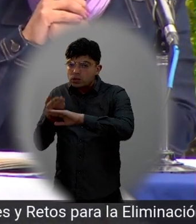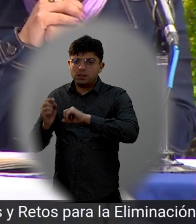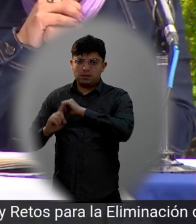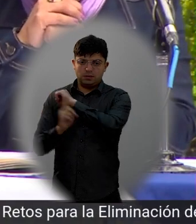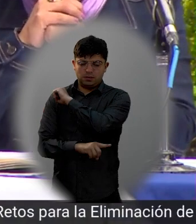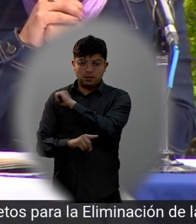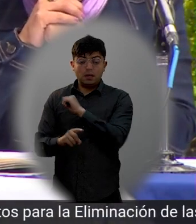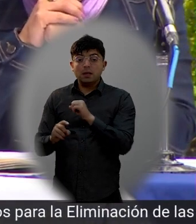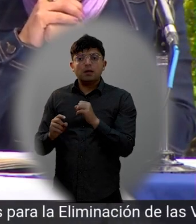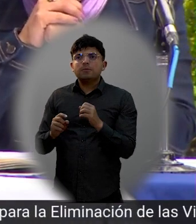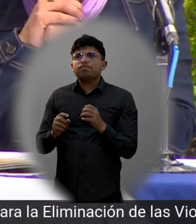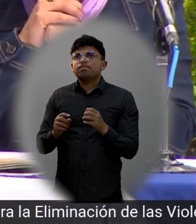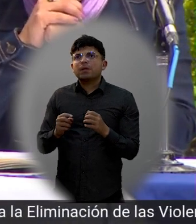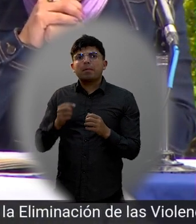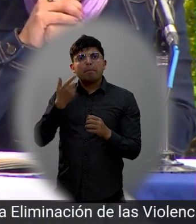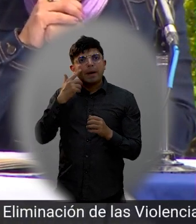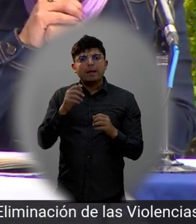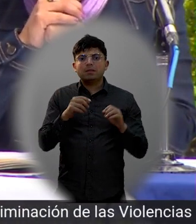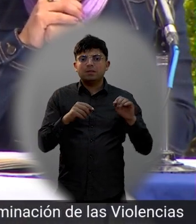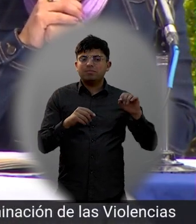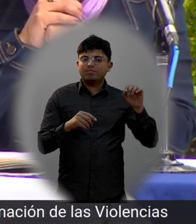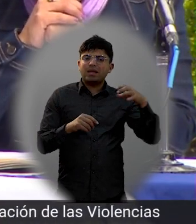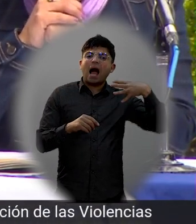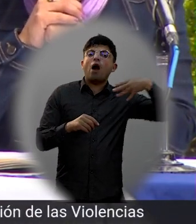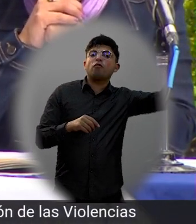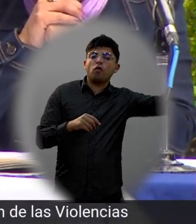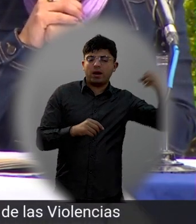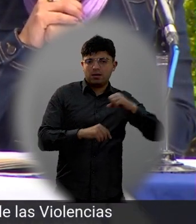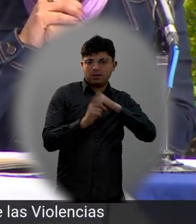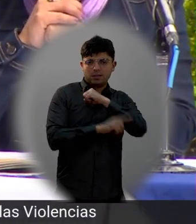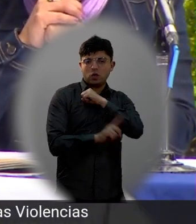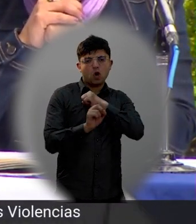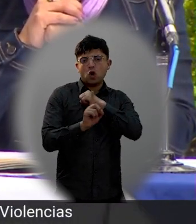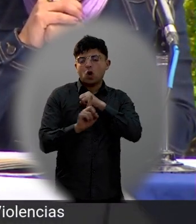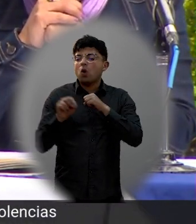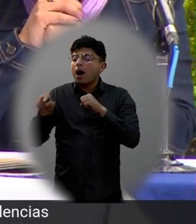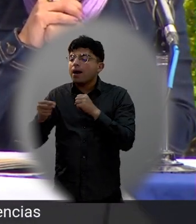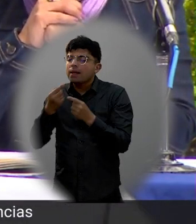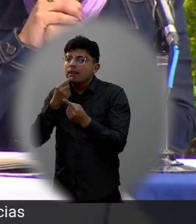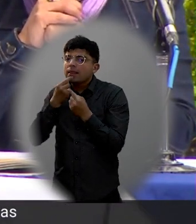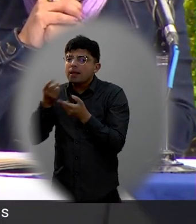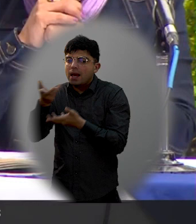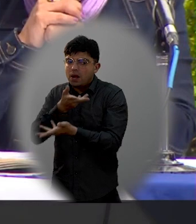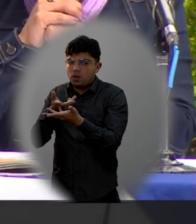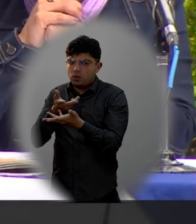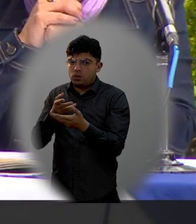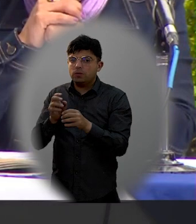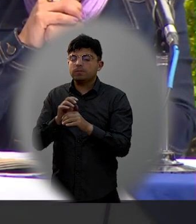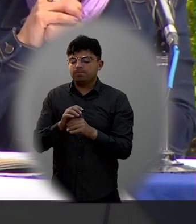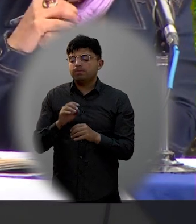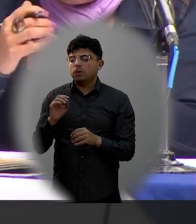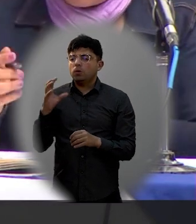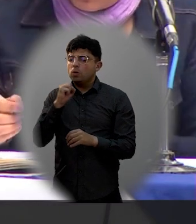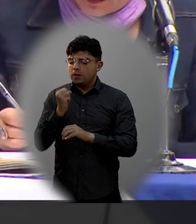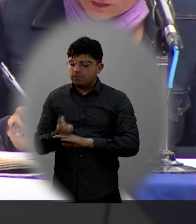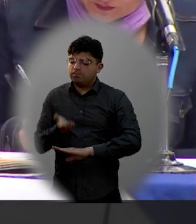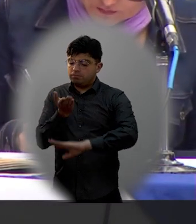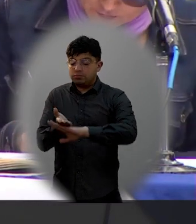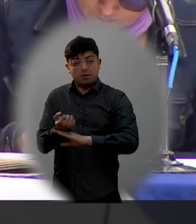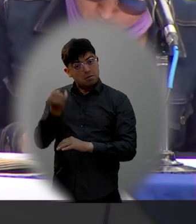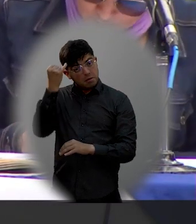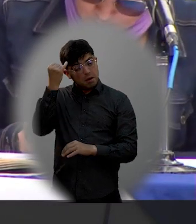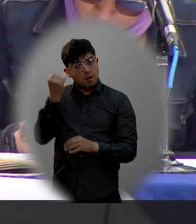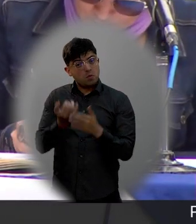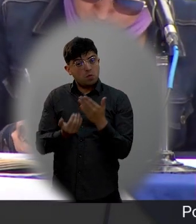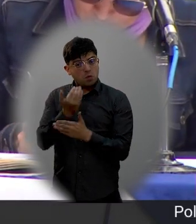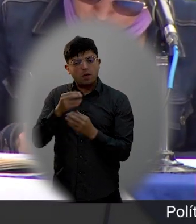sanción entonces no es una imposición externa, sino que viene de ese ejercicio de diálogo. Y en ese sentido, esta es una apuesta innovadora en